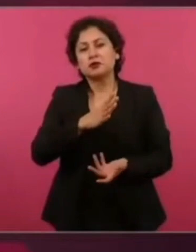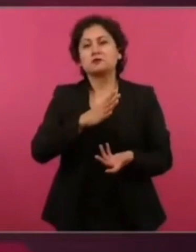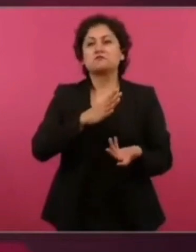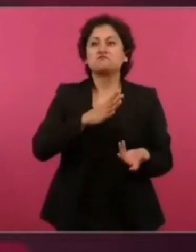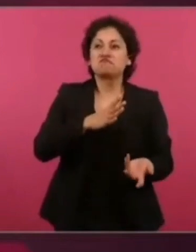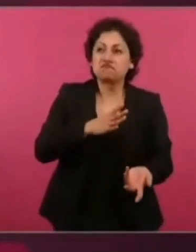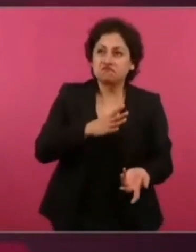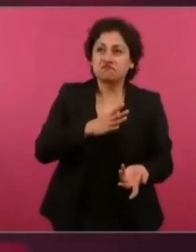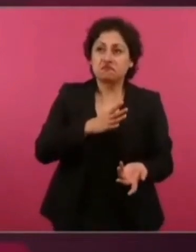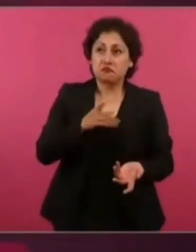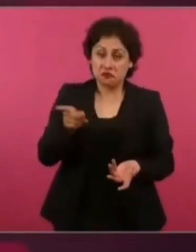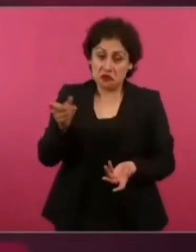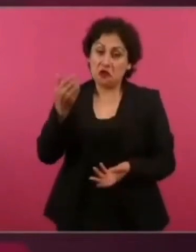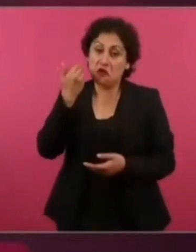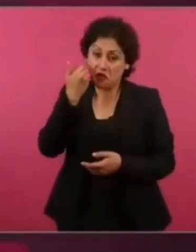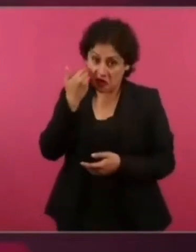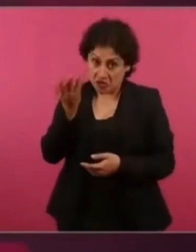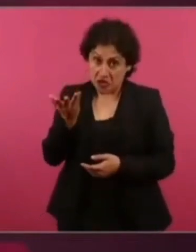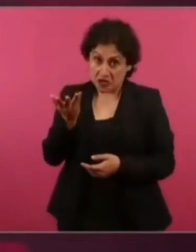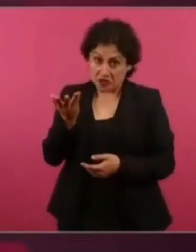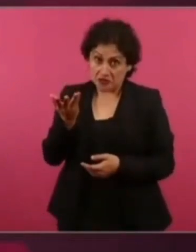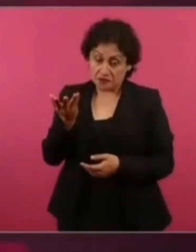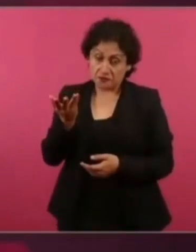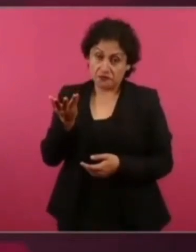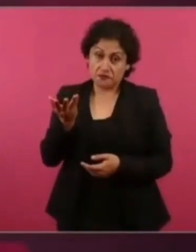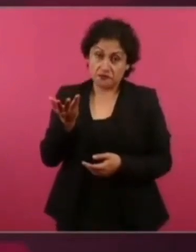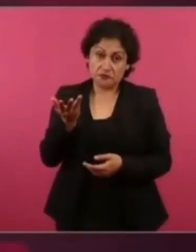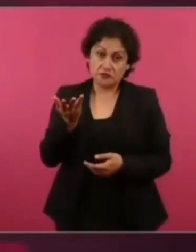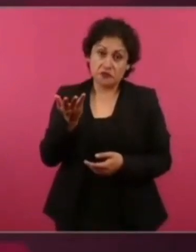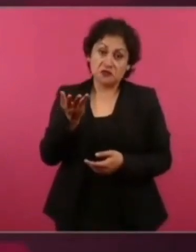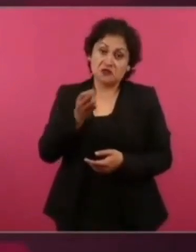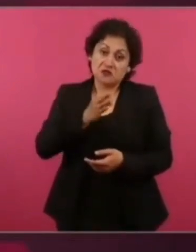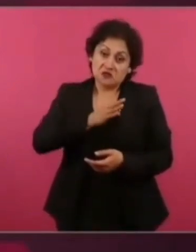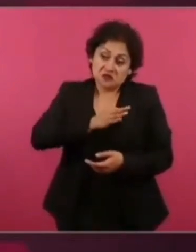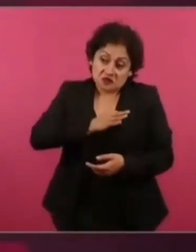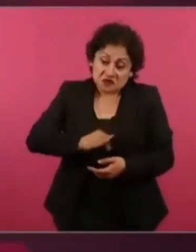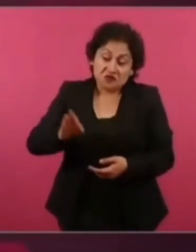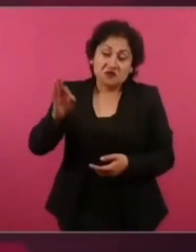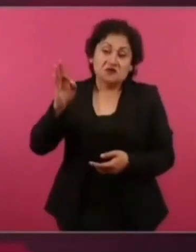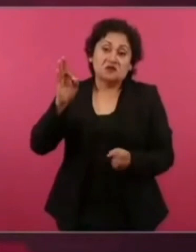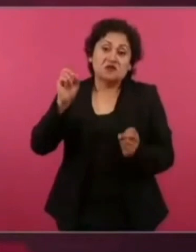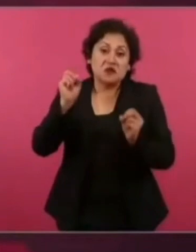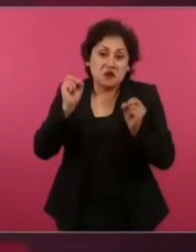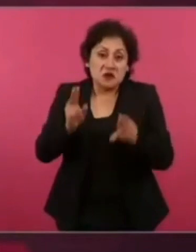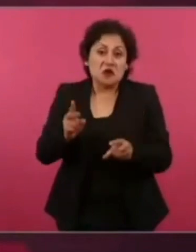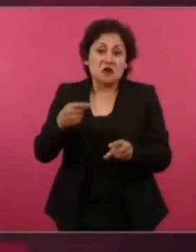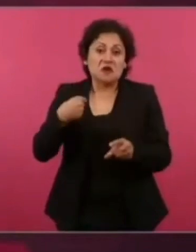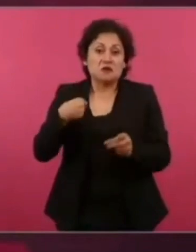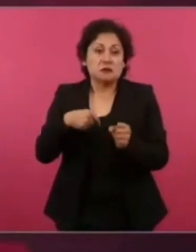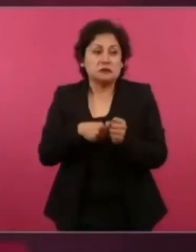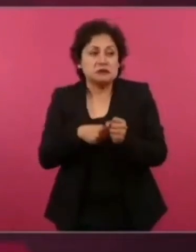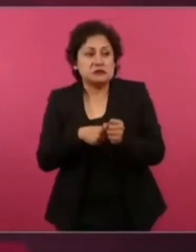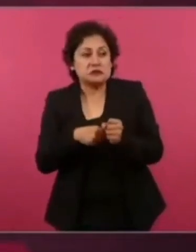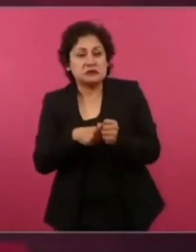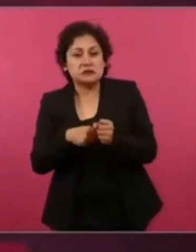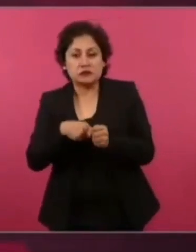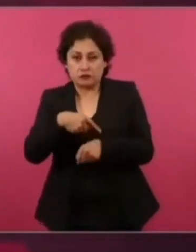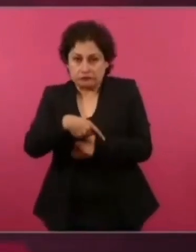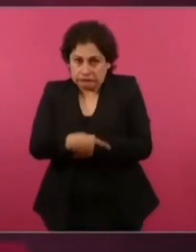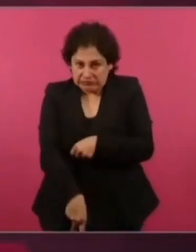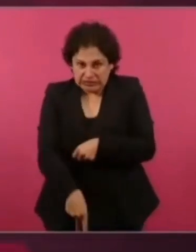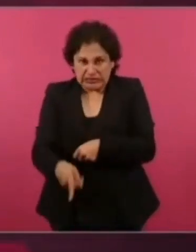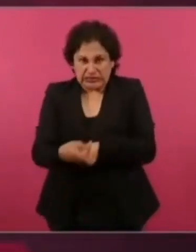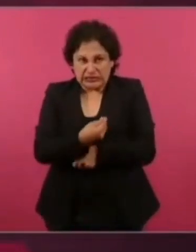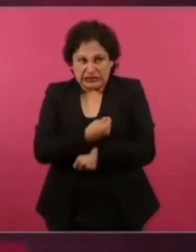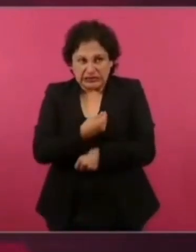posibilidad, la opción de echarse a andar, correr todos los riesgos para llegar a Estados Unidos.